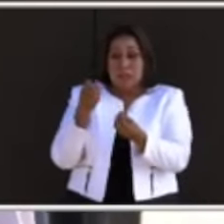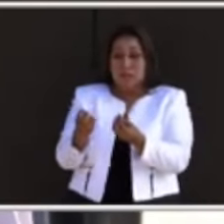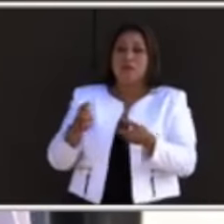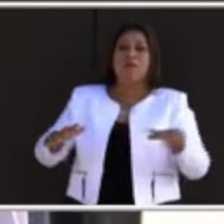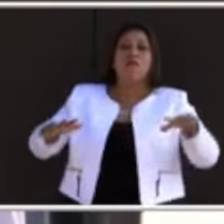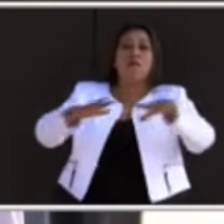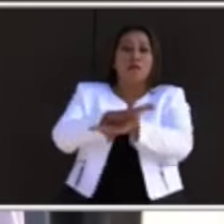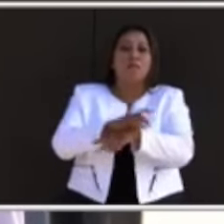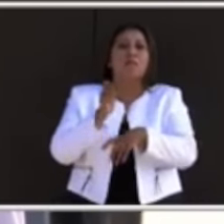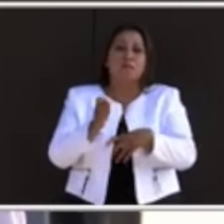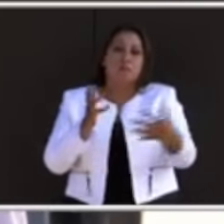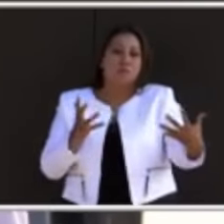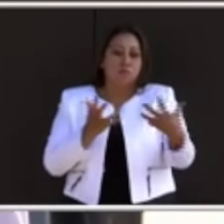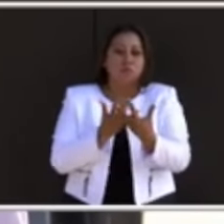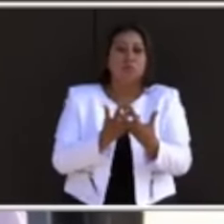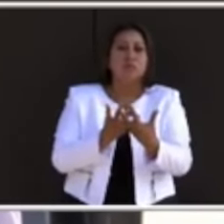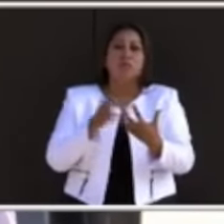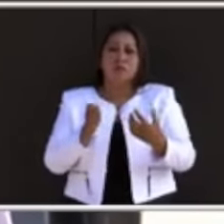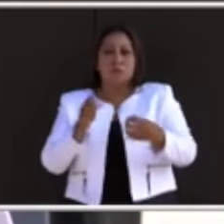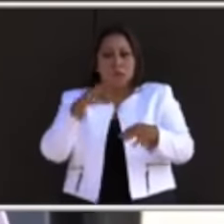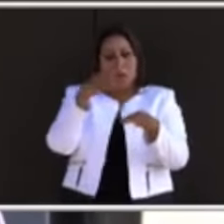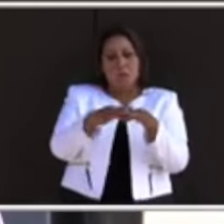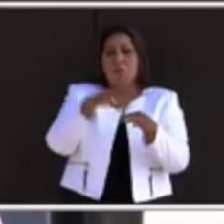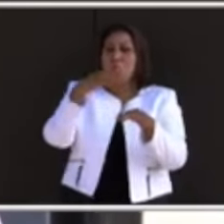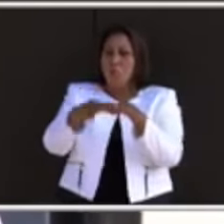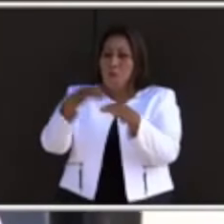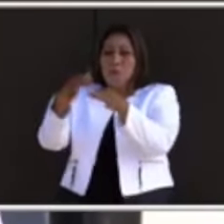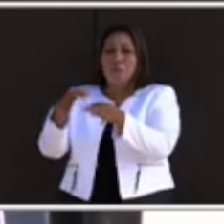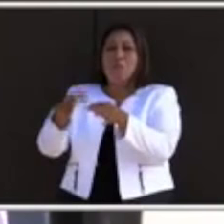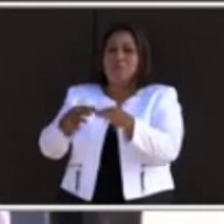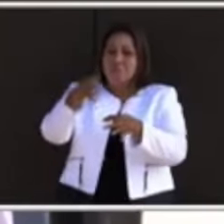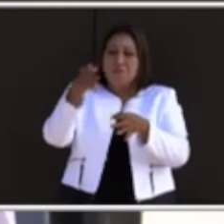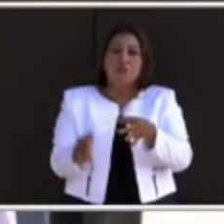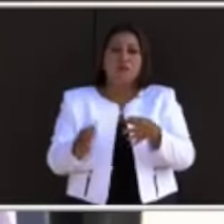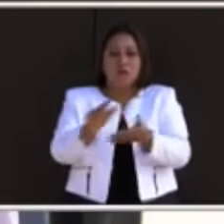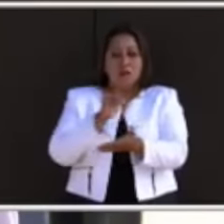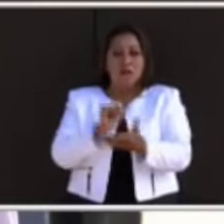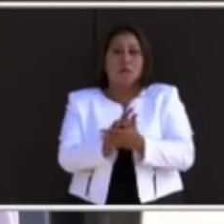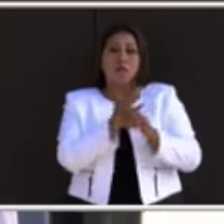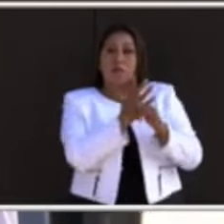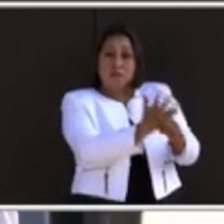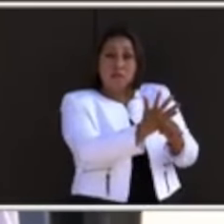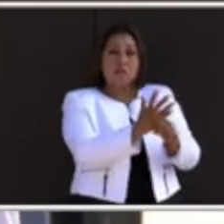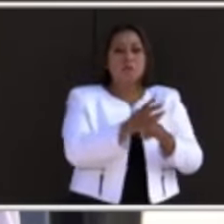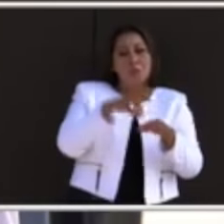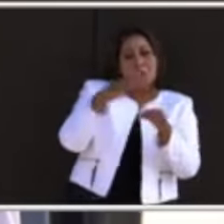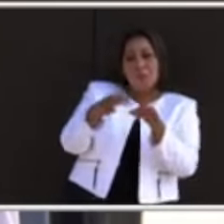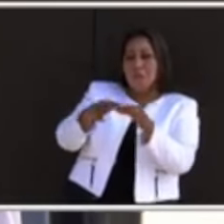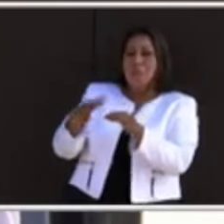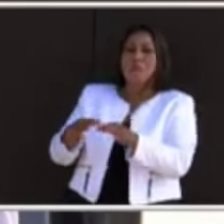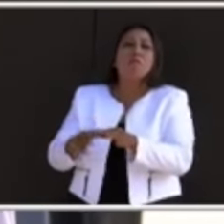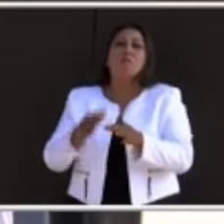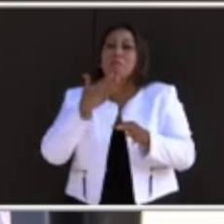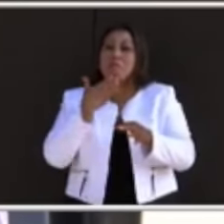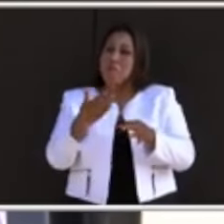de la alternancia, cumplen con los requisitos constitucionales y legales, pero cumplen también, y eso